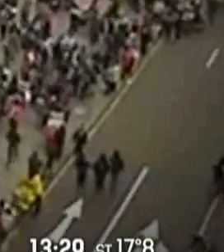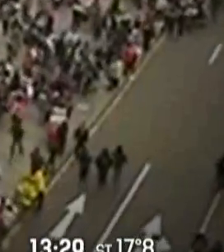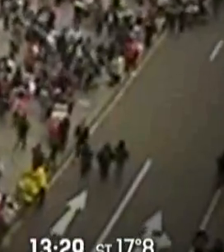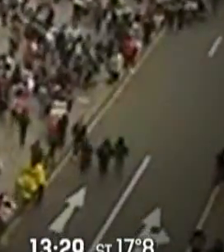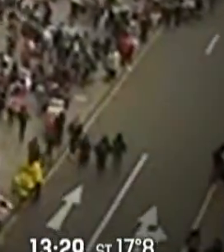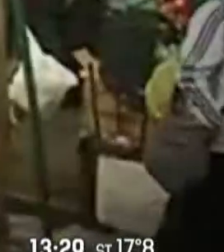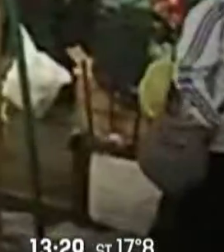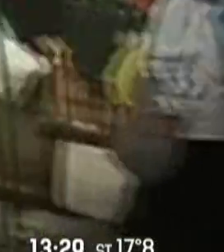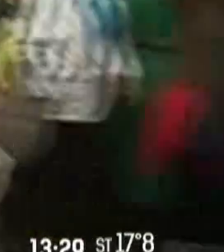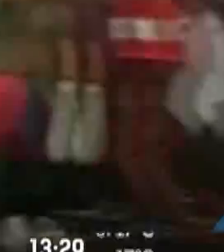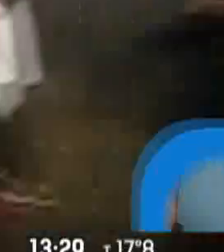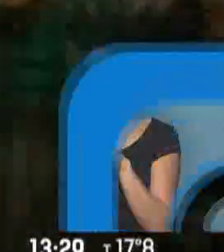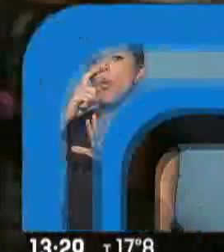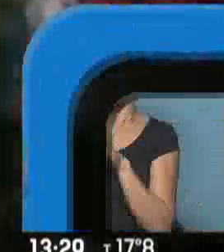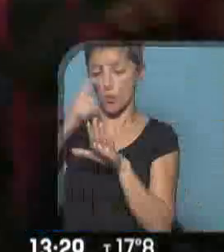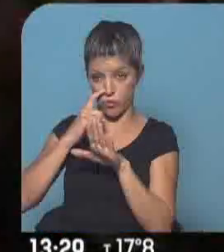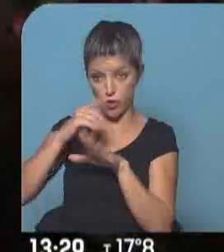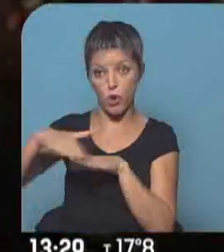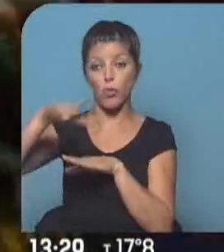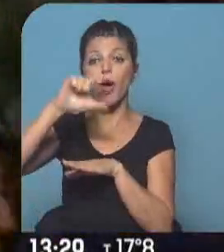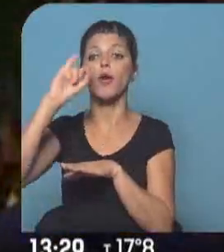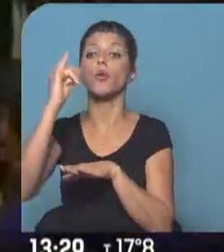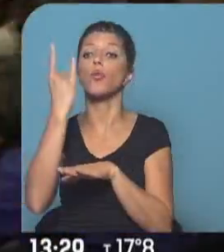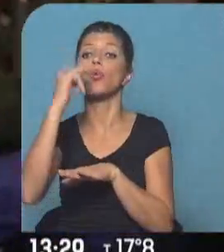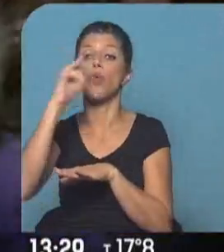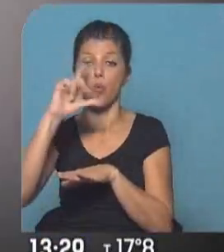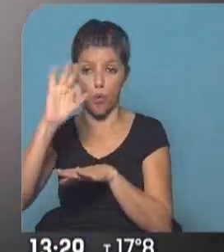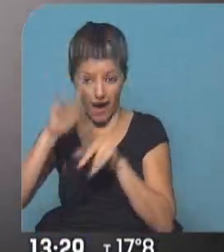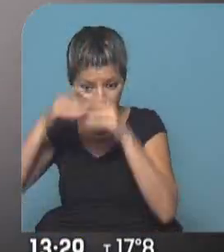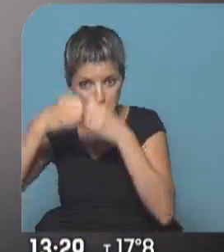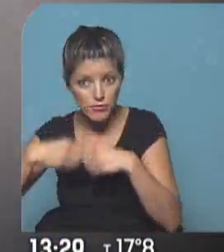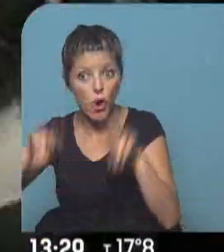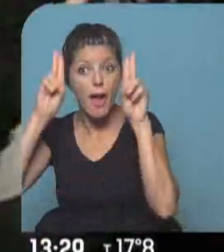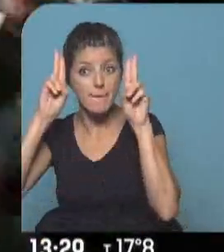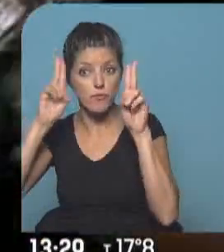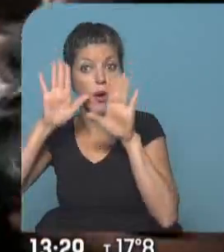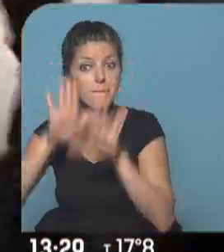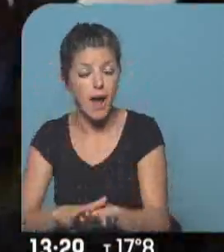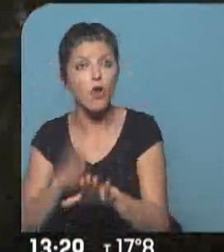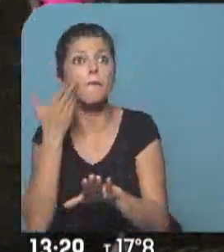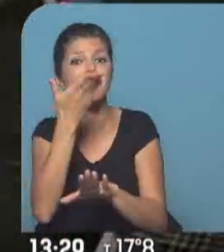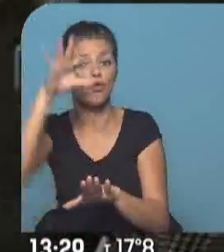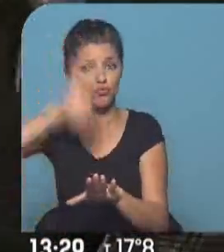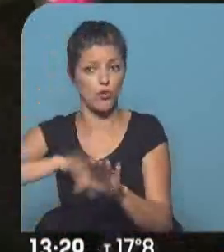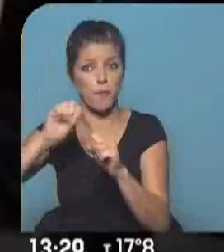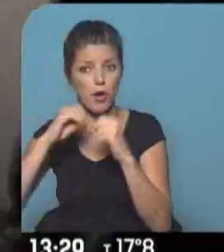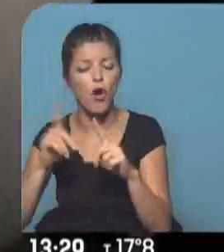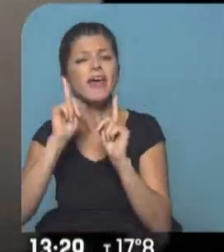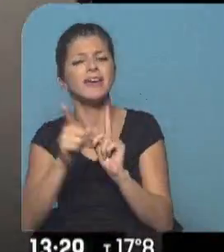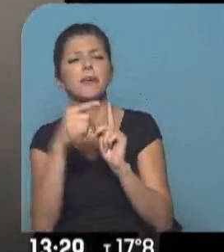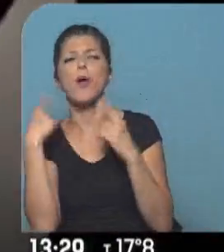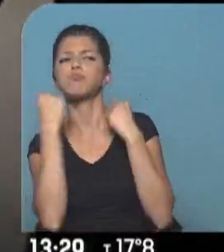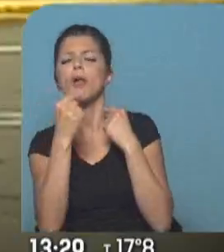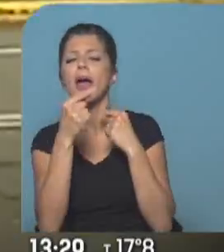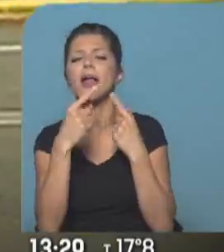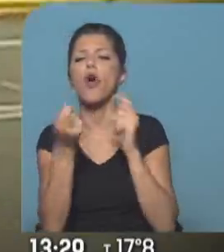Iniciado a mediados de junio en la región de Cusco, el paro docente en reclamo de mejoras salariales y contra los cambios en el sistema